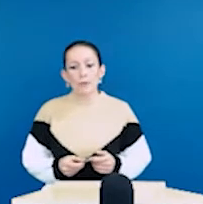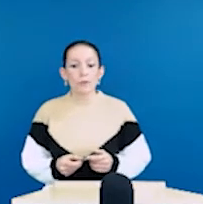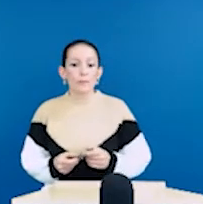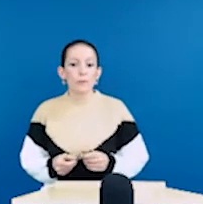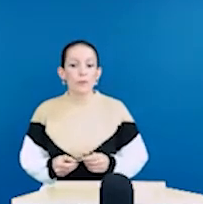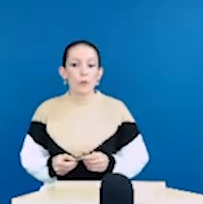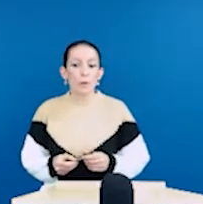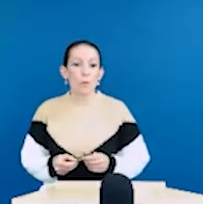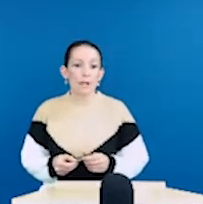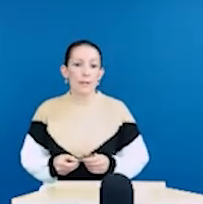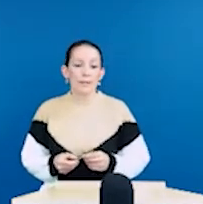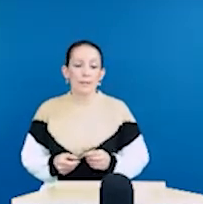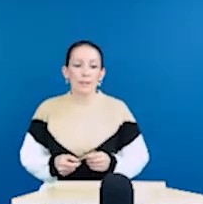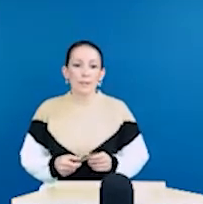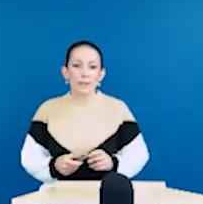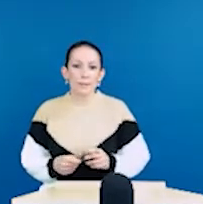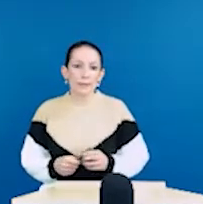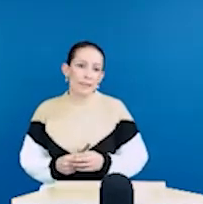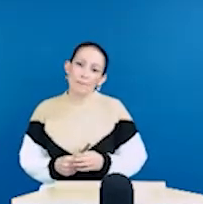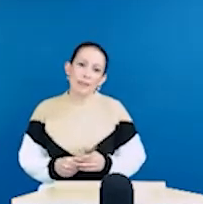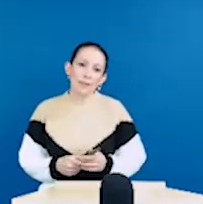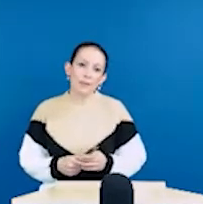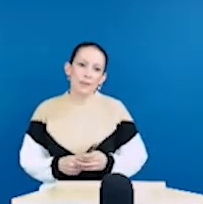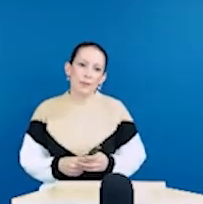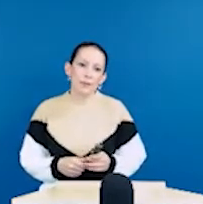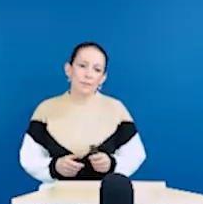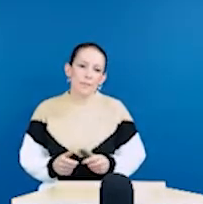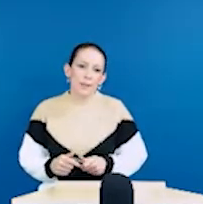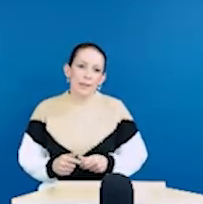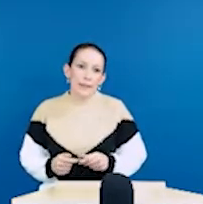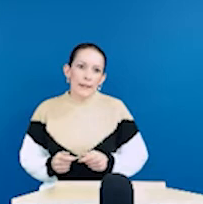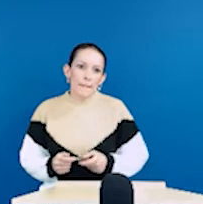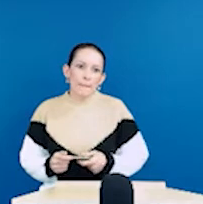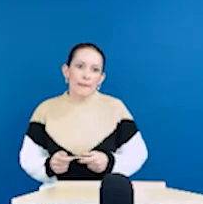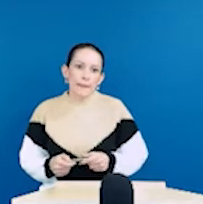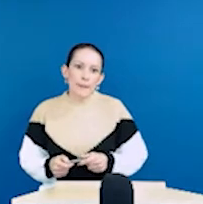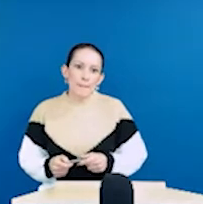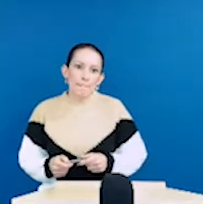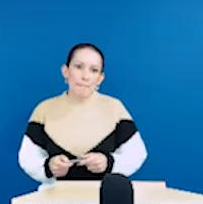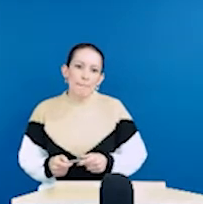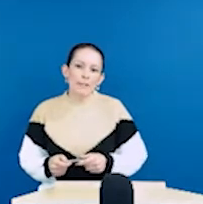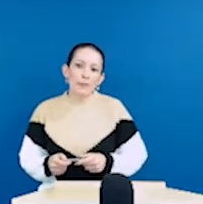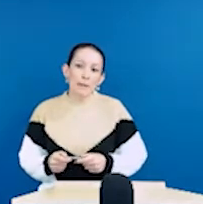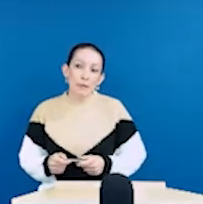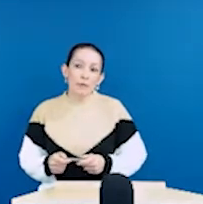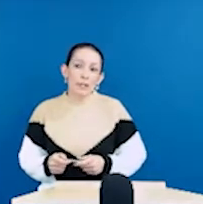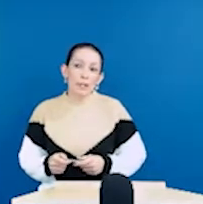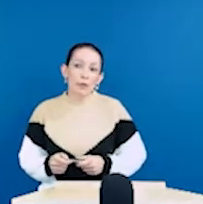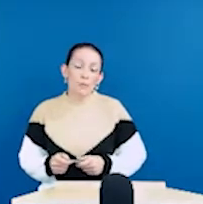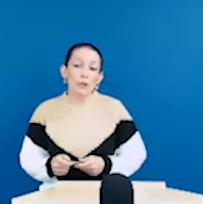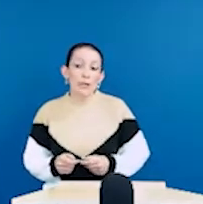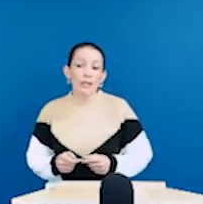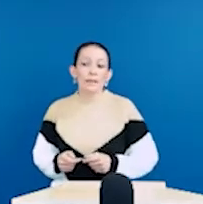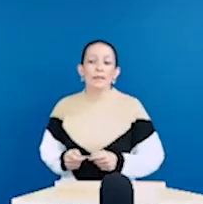Dice el Observatorio Globocan, especialmente el 2022, que más o menos en